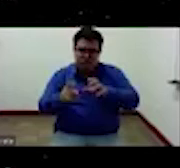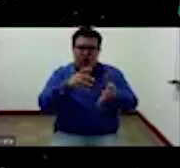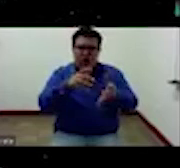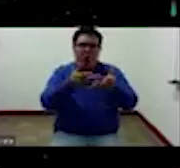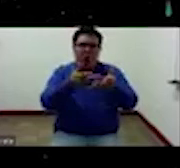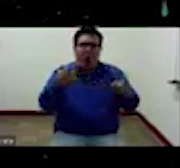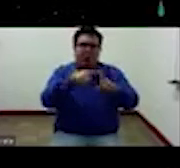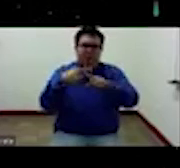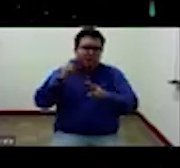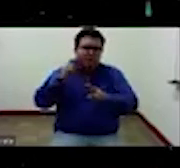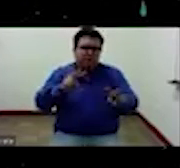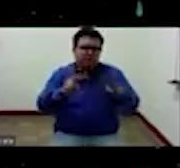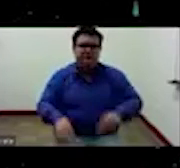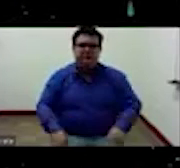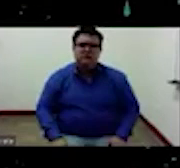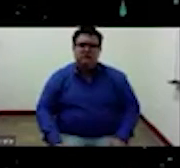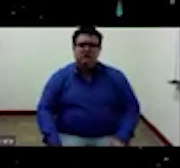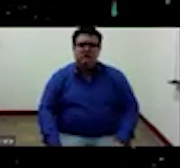Bien.